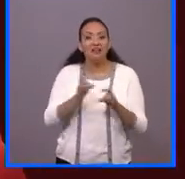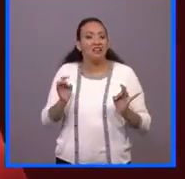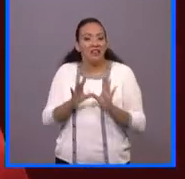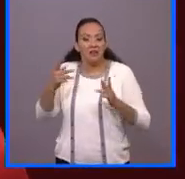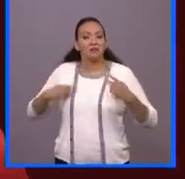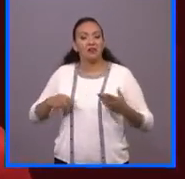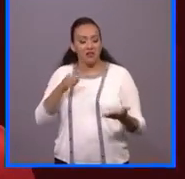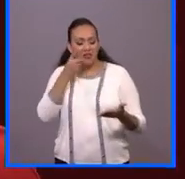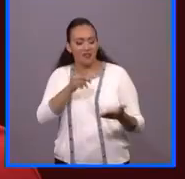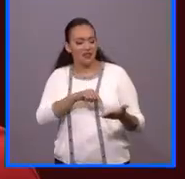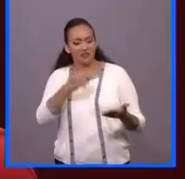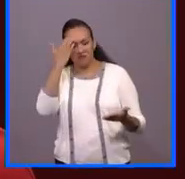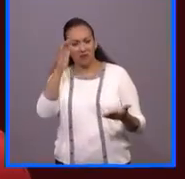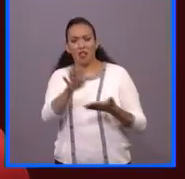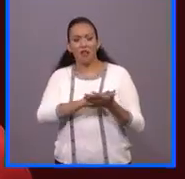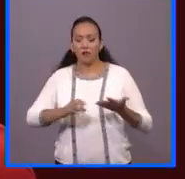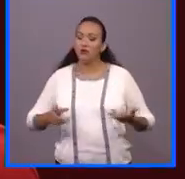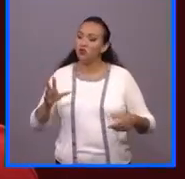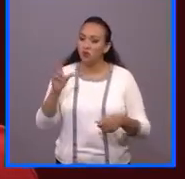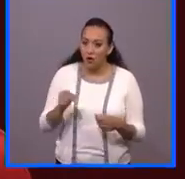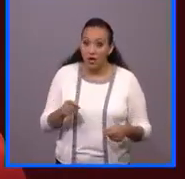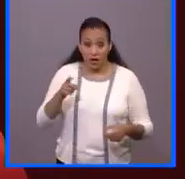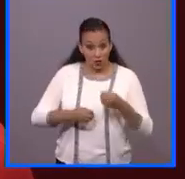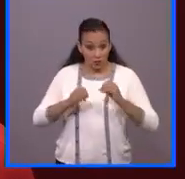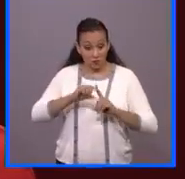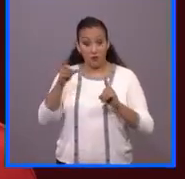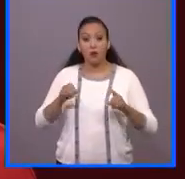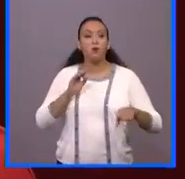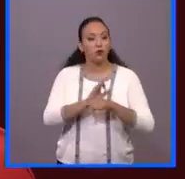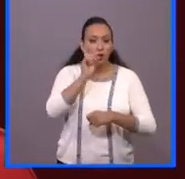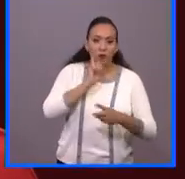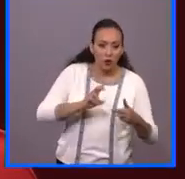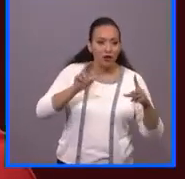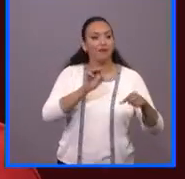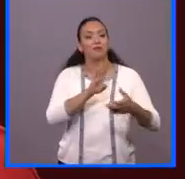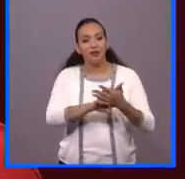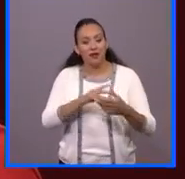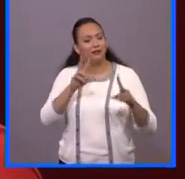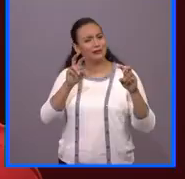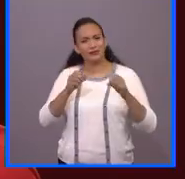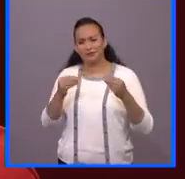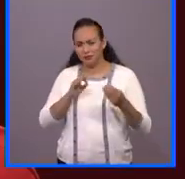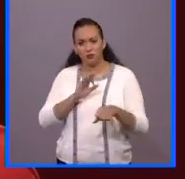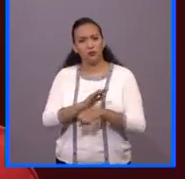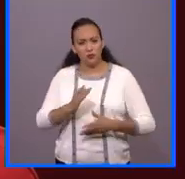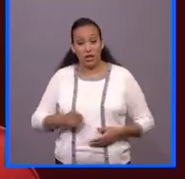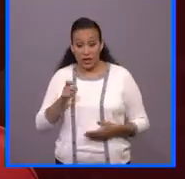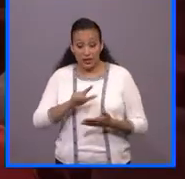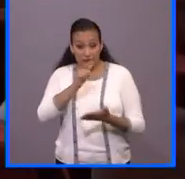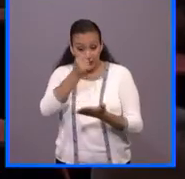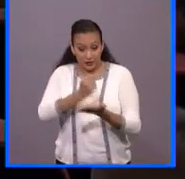bastantes desarrollos en materia familiar, en materia penal, en materia de violencia contra las mujeres. En su participación en el